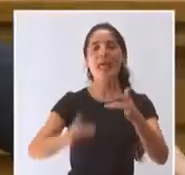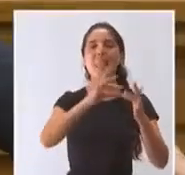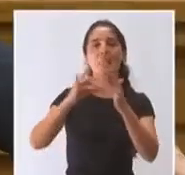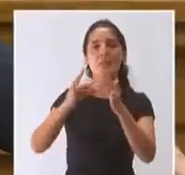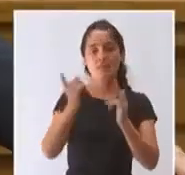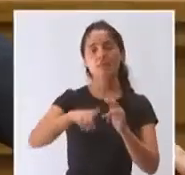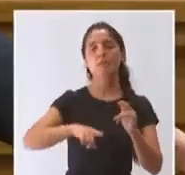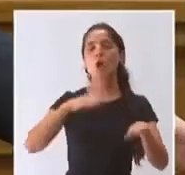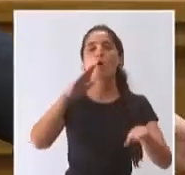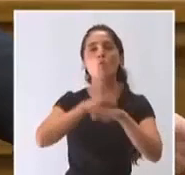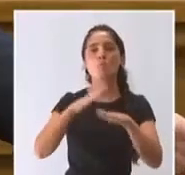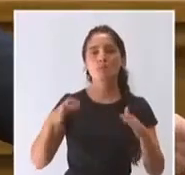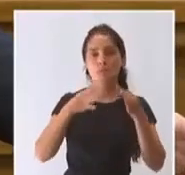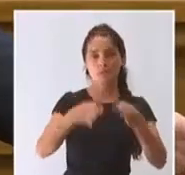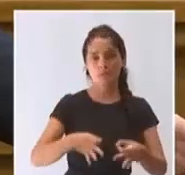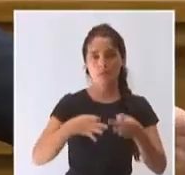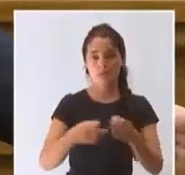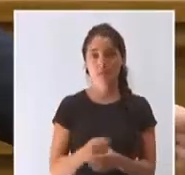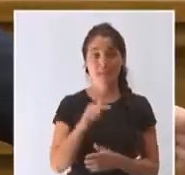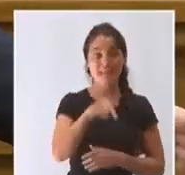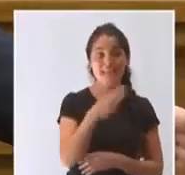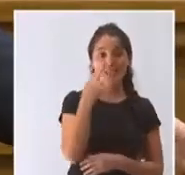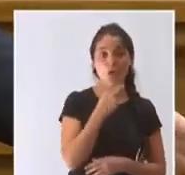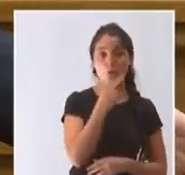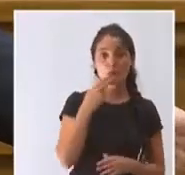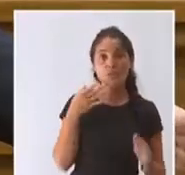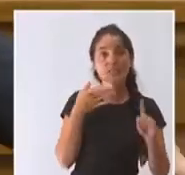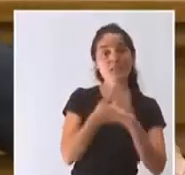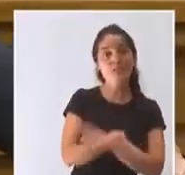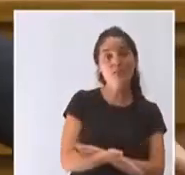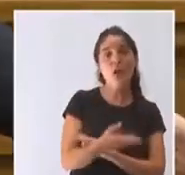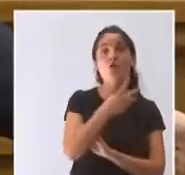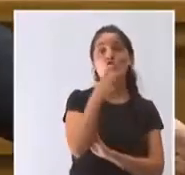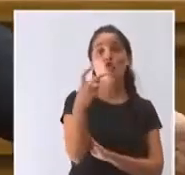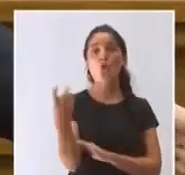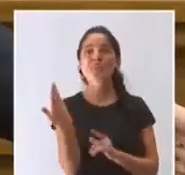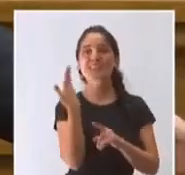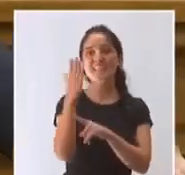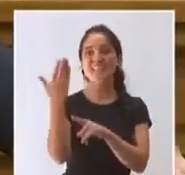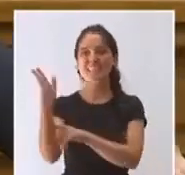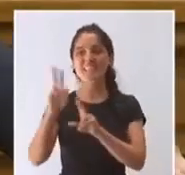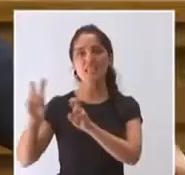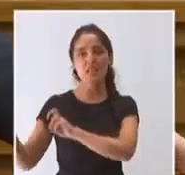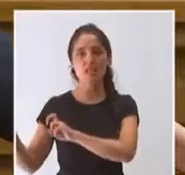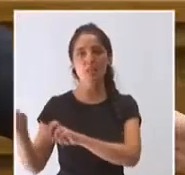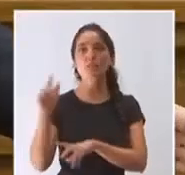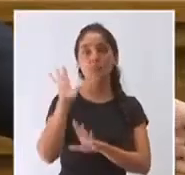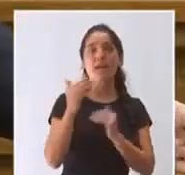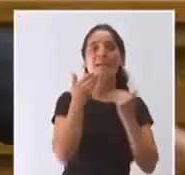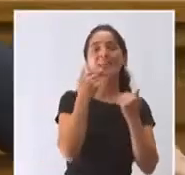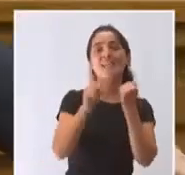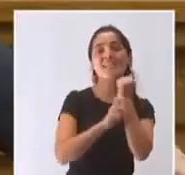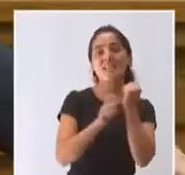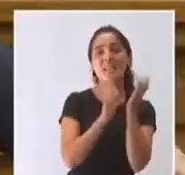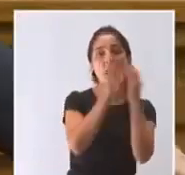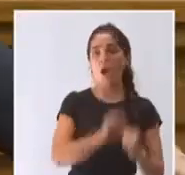va a llevar a cientos de iniciativas más de 200 iniciativas de una estrategia que hemos aprobado rápidamente con una ley que también